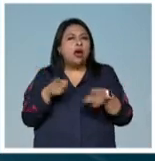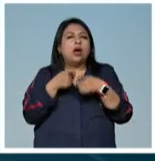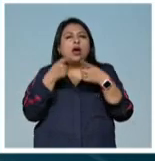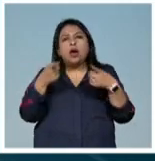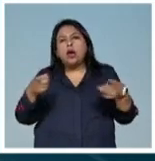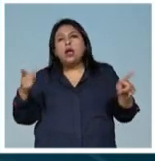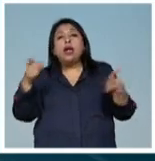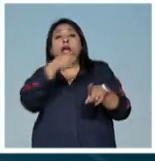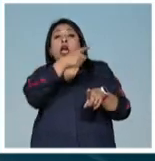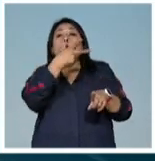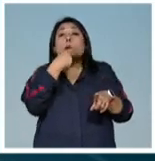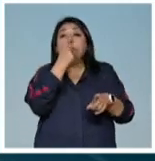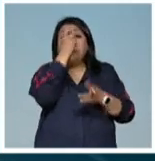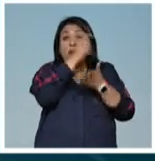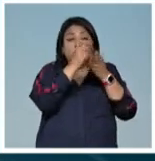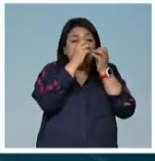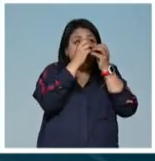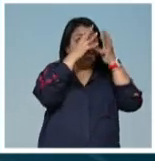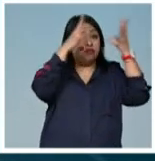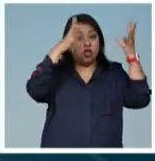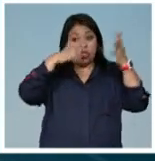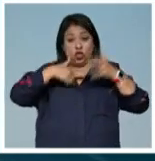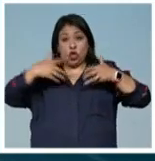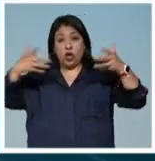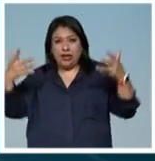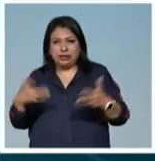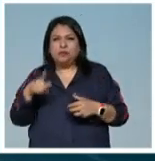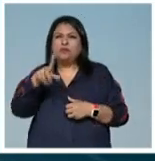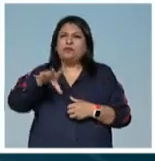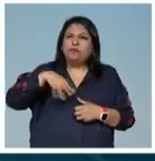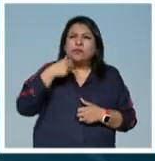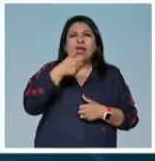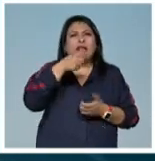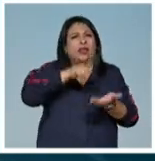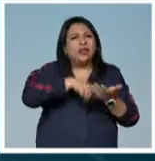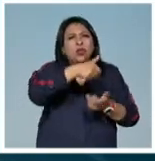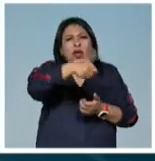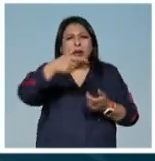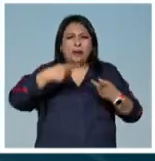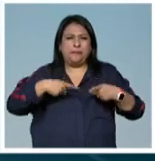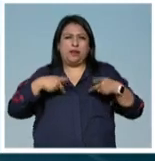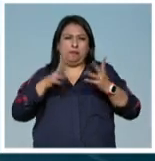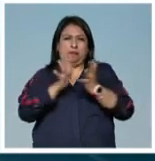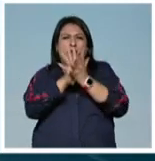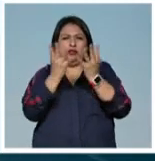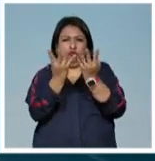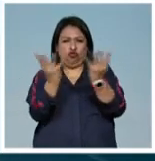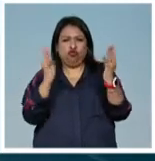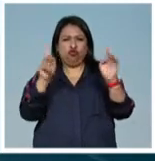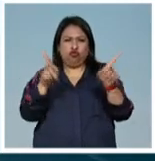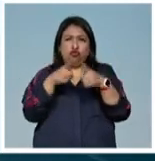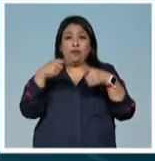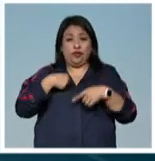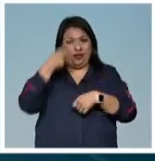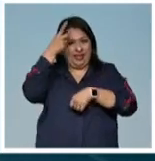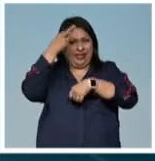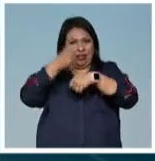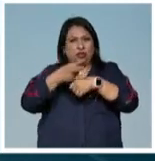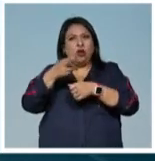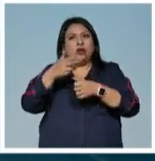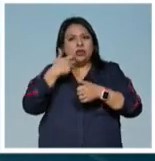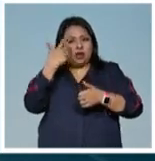compositor se imaginó. Además de lograr sacar lo mejor de cada integrante de la orquesta, al director mexicano le gusta